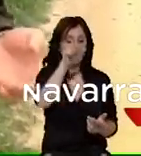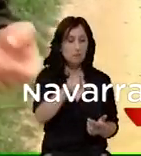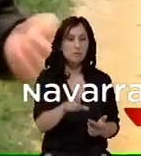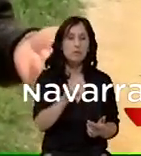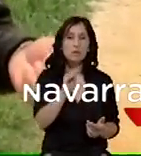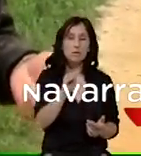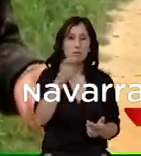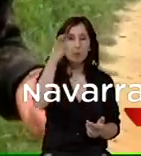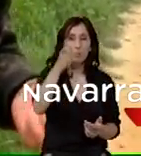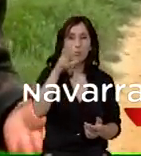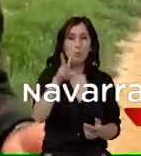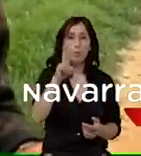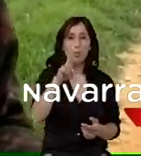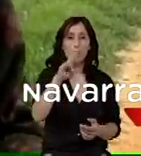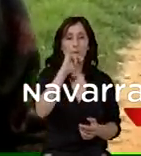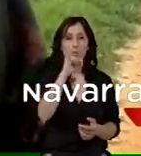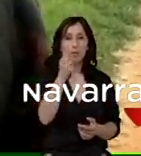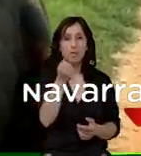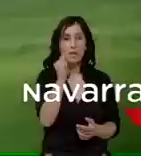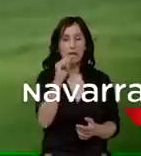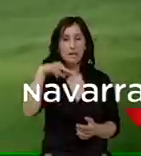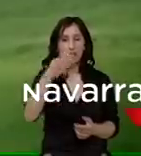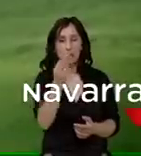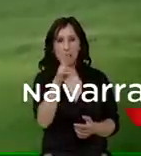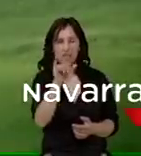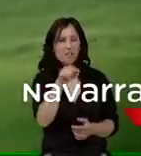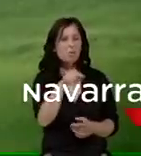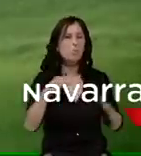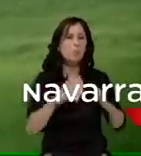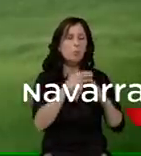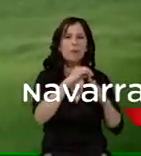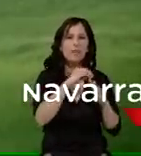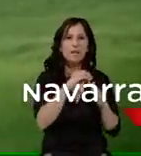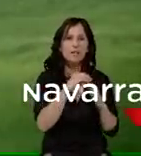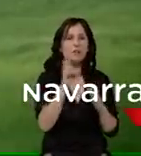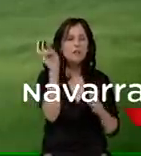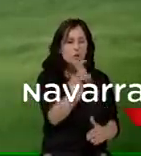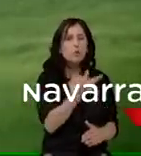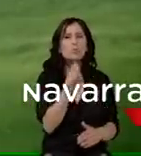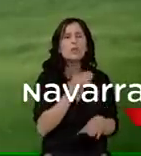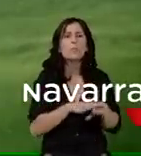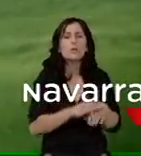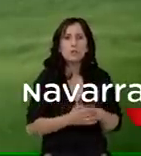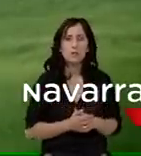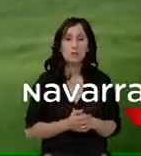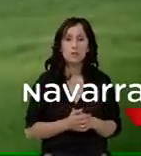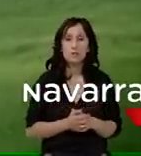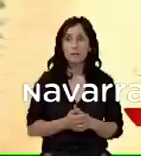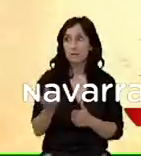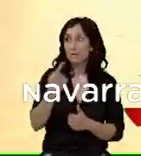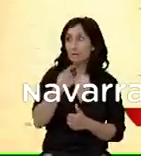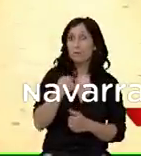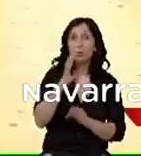Bueno, vosotros cuando venís a la Bardená, ¿por qué os gusta tanto? Si no hay nada. Y me dijo, pues eso es